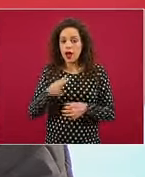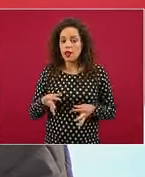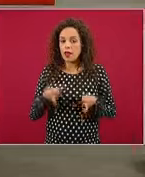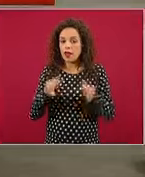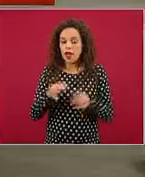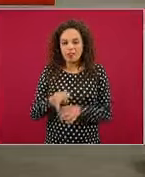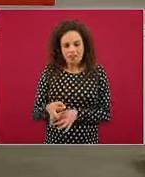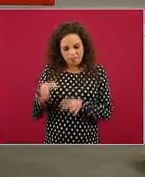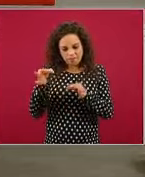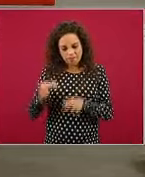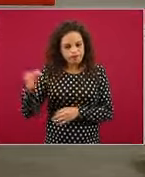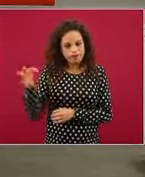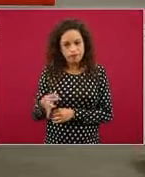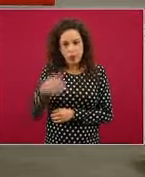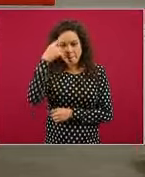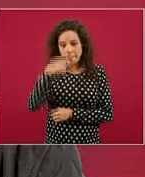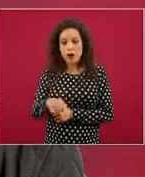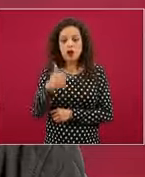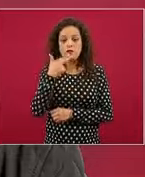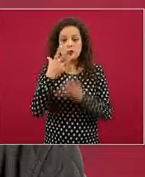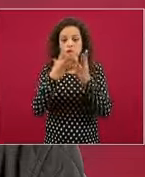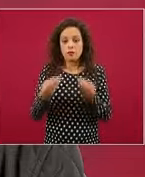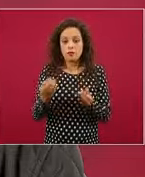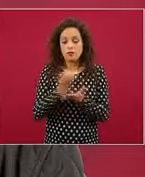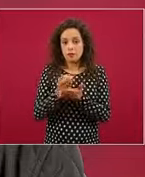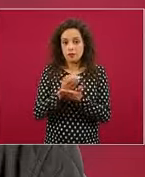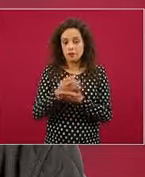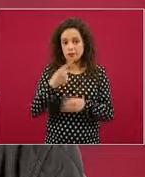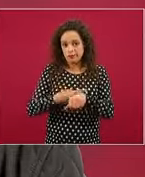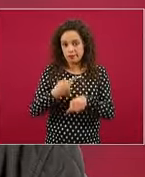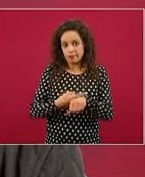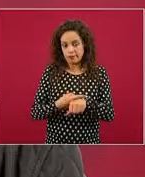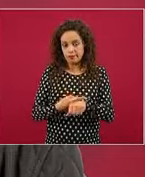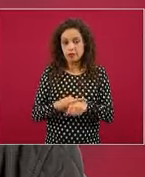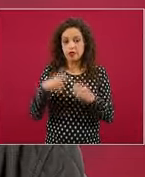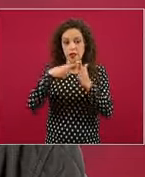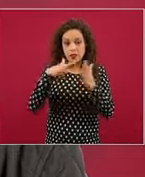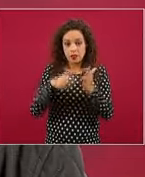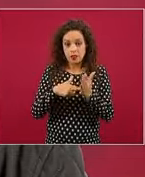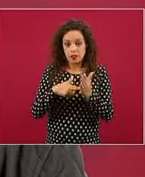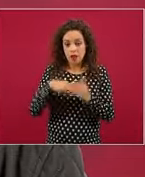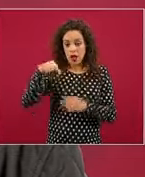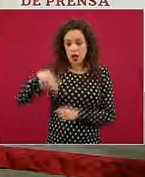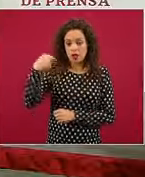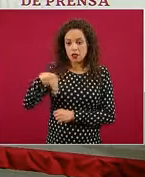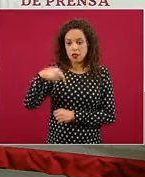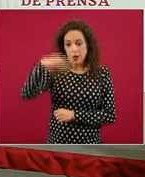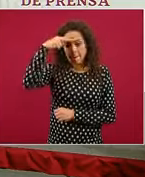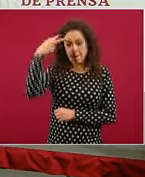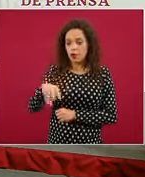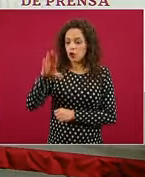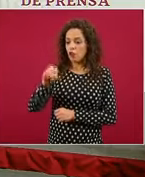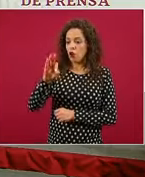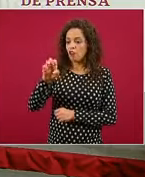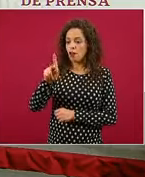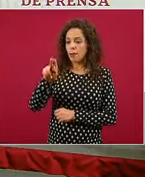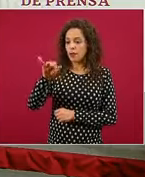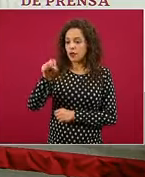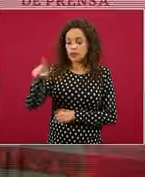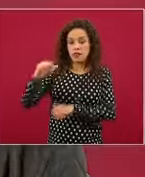los gobiernos recae directamente sobre las agencias de regulación sanitaria, en México se llama COFEPRIS, y es